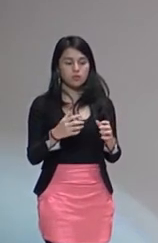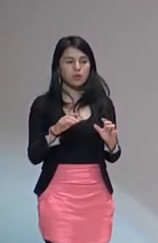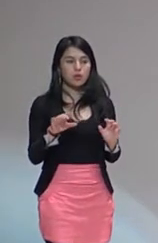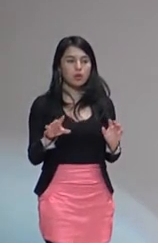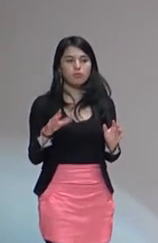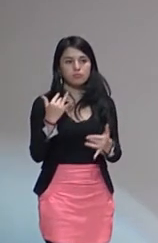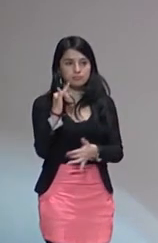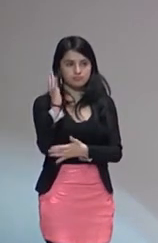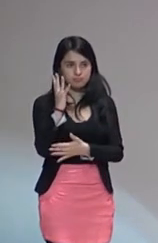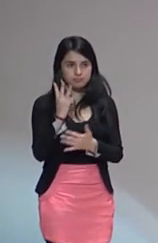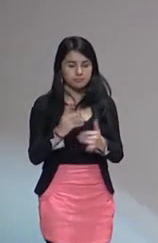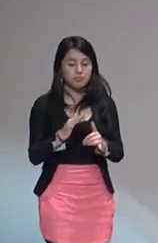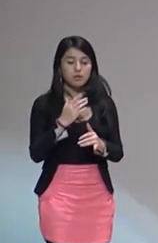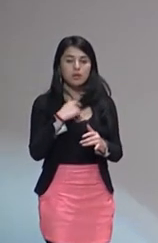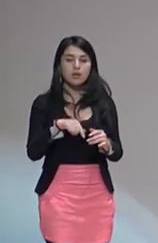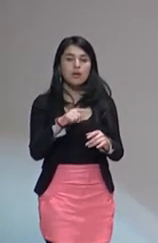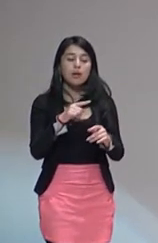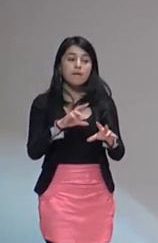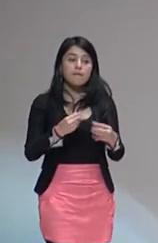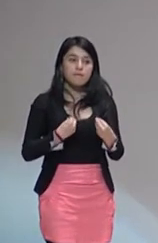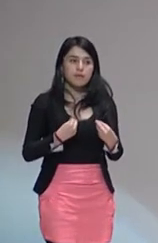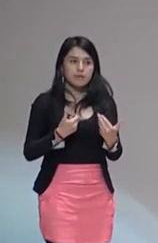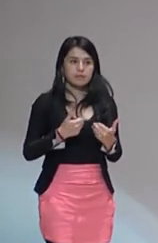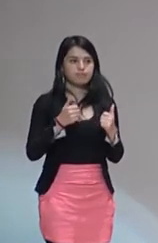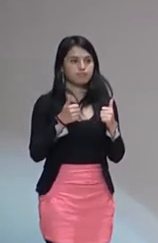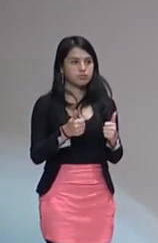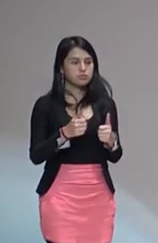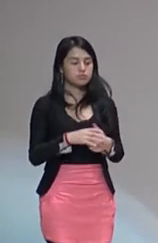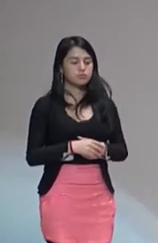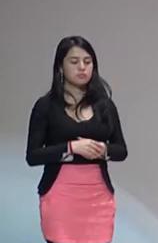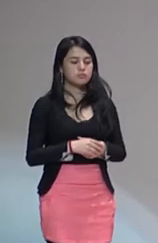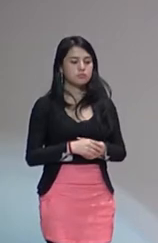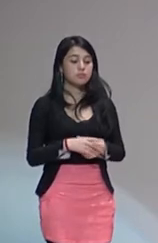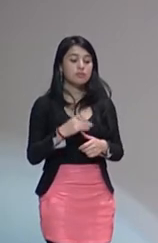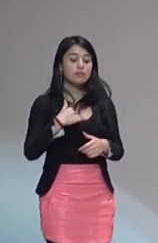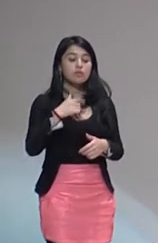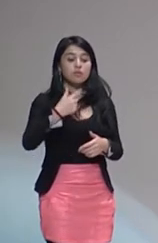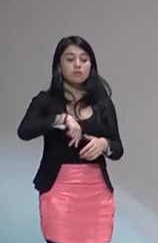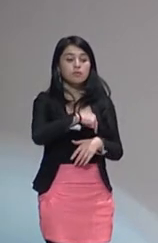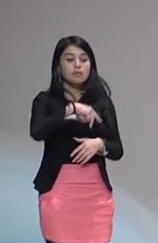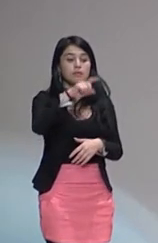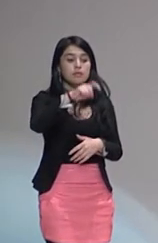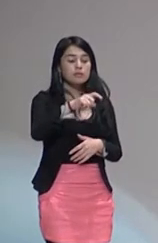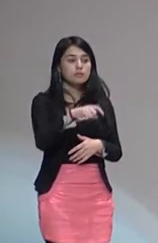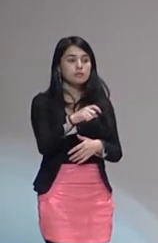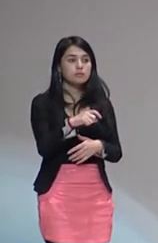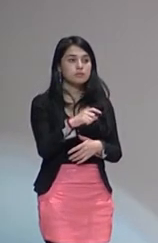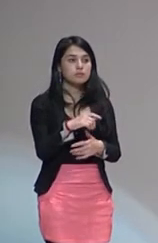en mi ponencia hablo del buen vivir. Es decir, necesitamos crear,